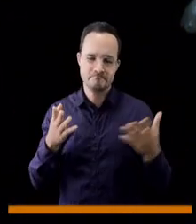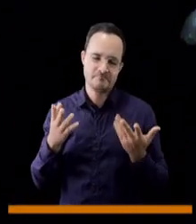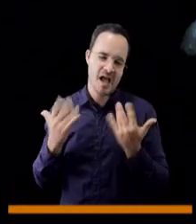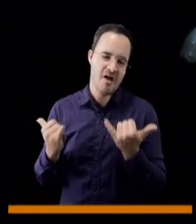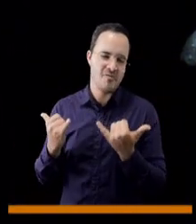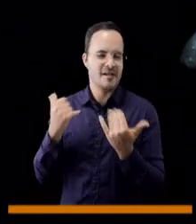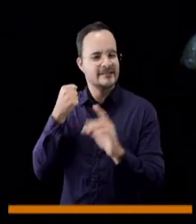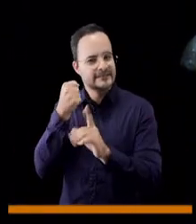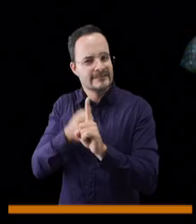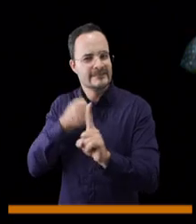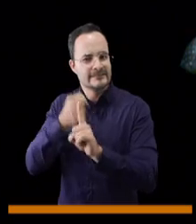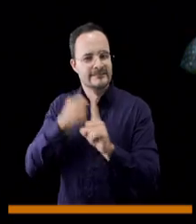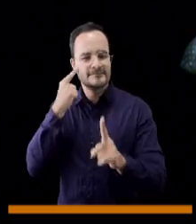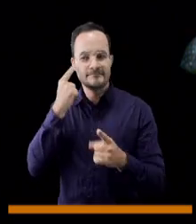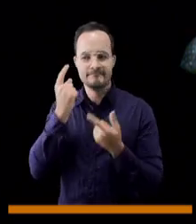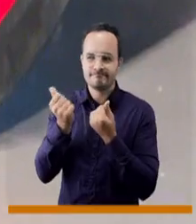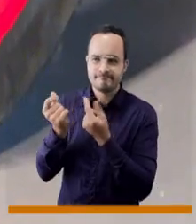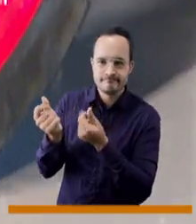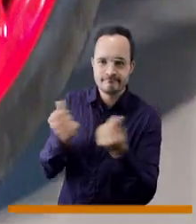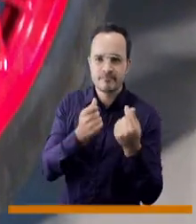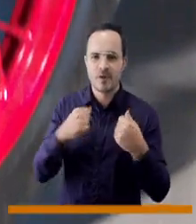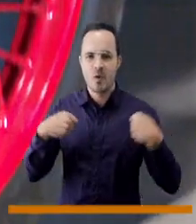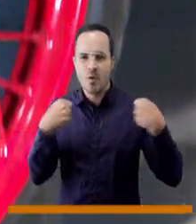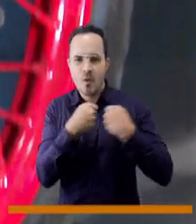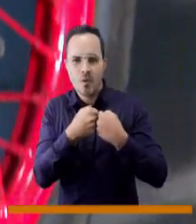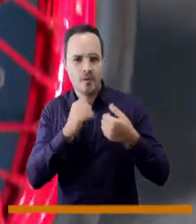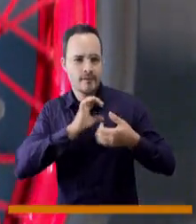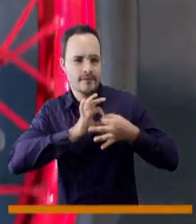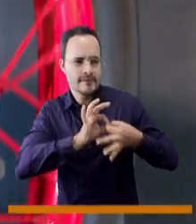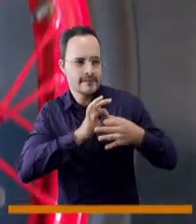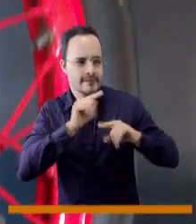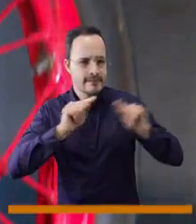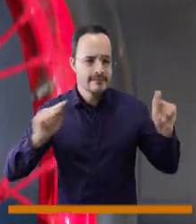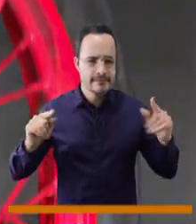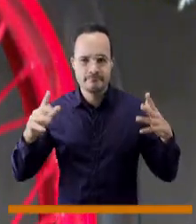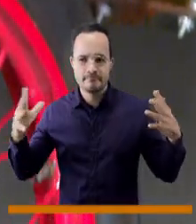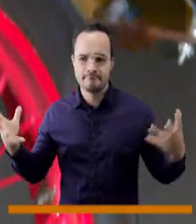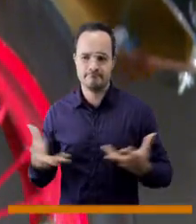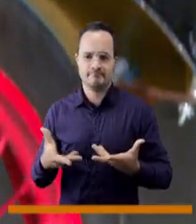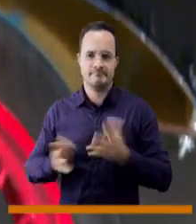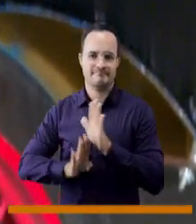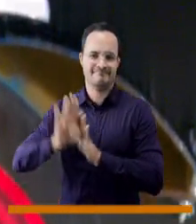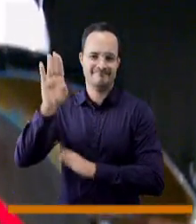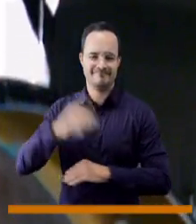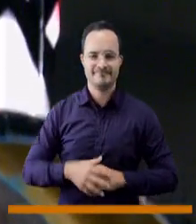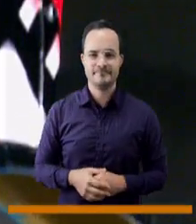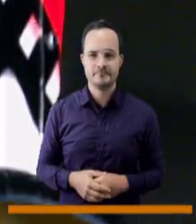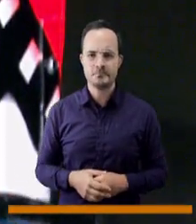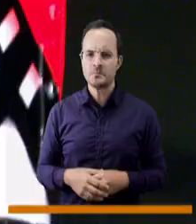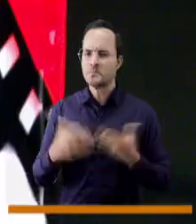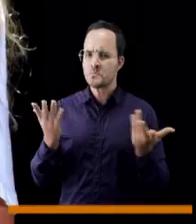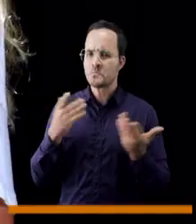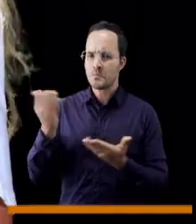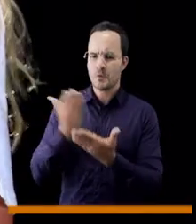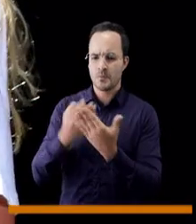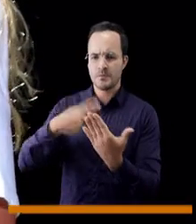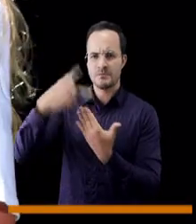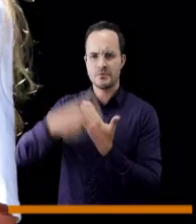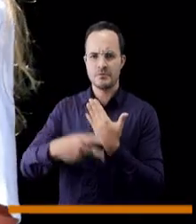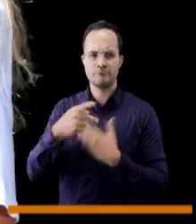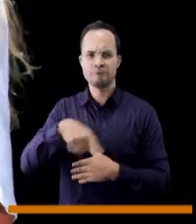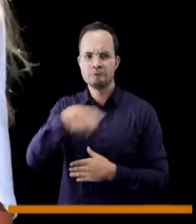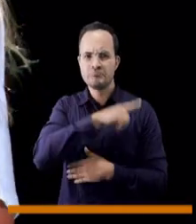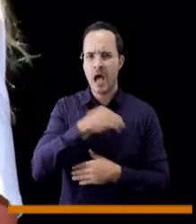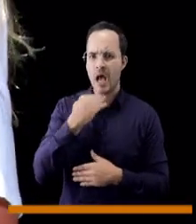en ese estado está el proyecto, buscando como esa financiación, esas alianzas para crecer. Bueno, y ustedes de este proyecto, ¿quién los